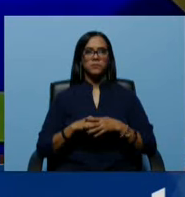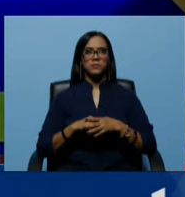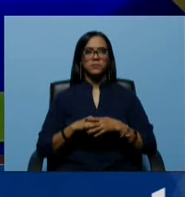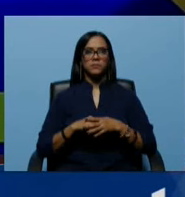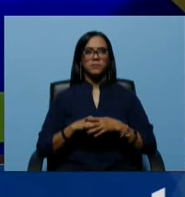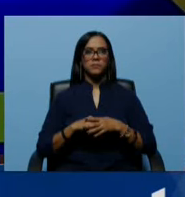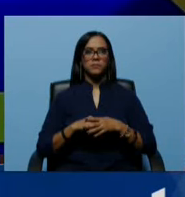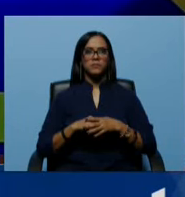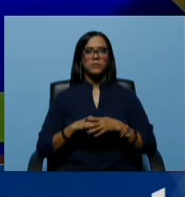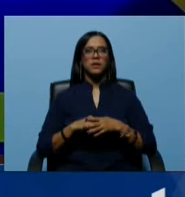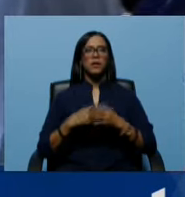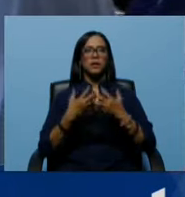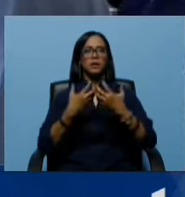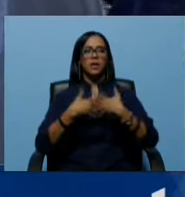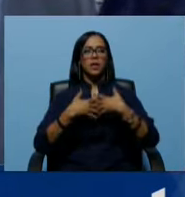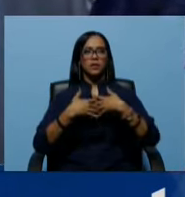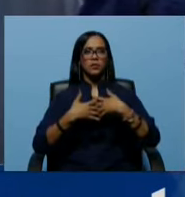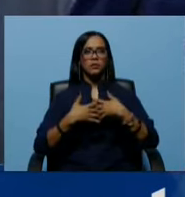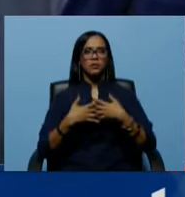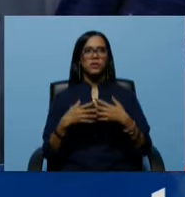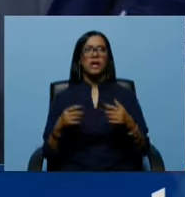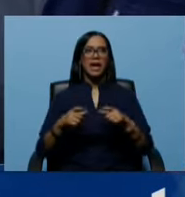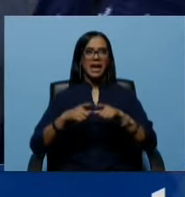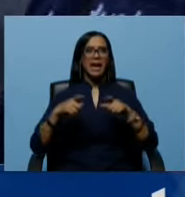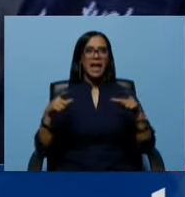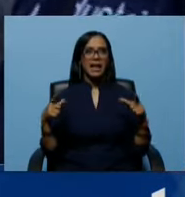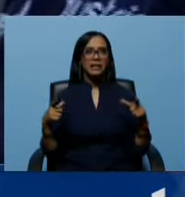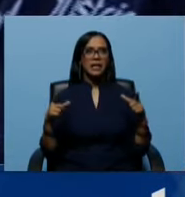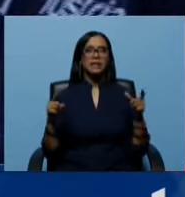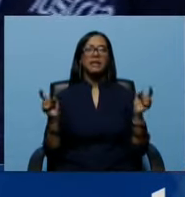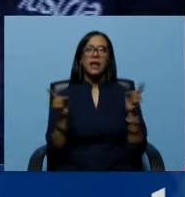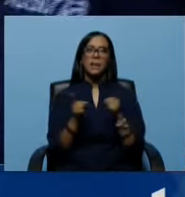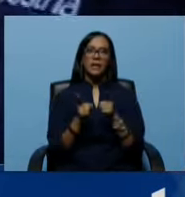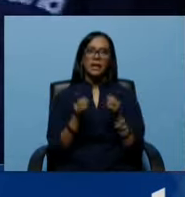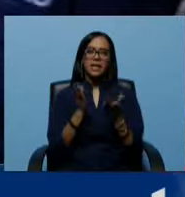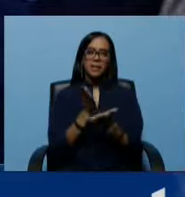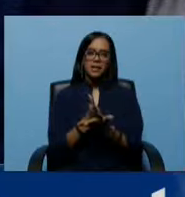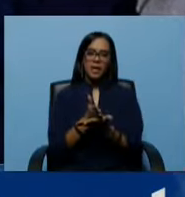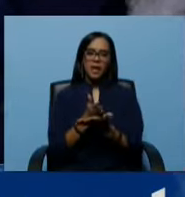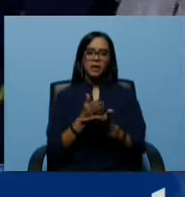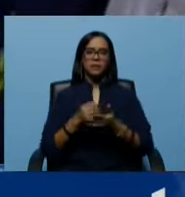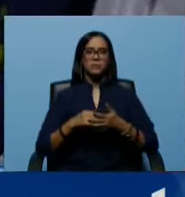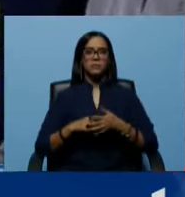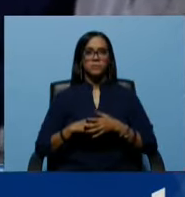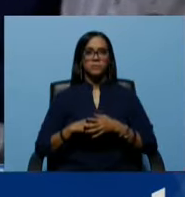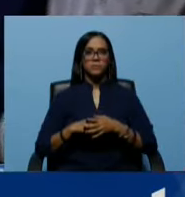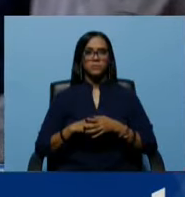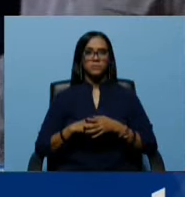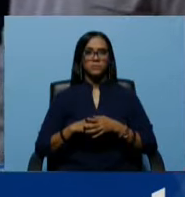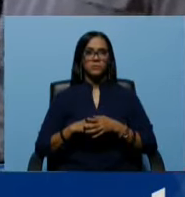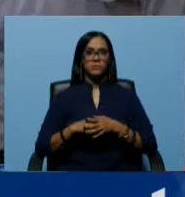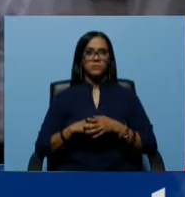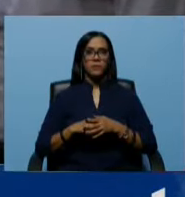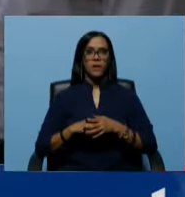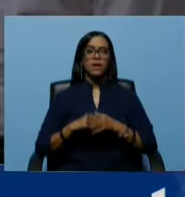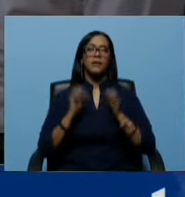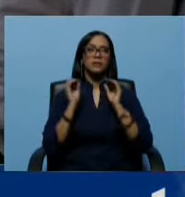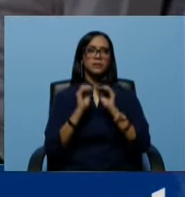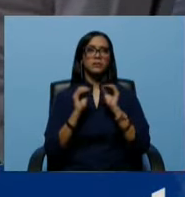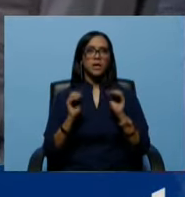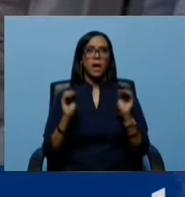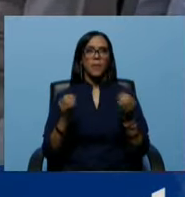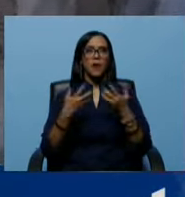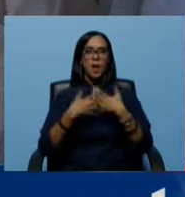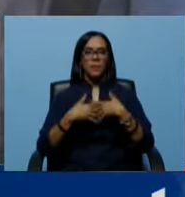de la industria grande, de la pequeña y mediana, llamo a los emprendedores y